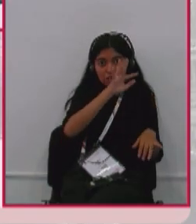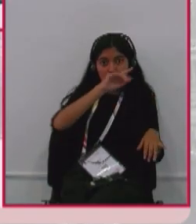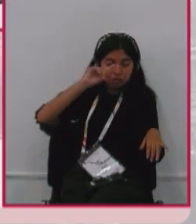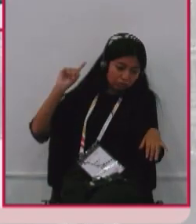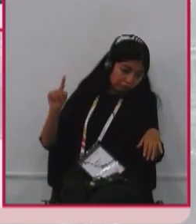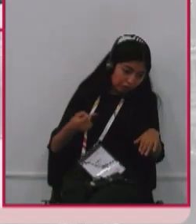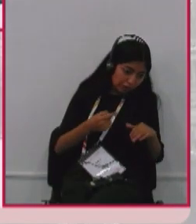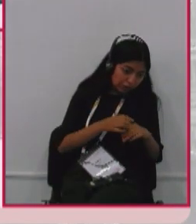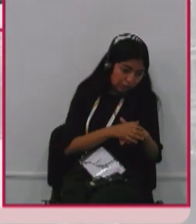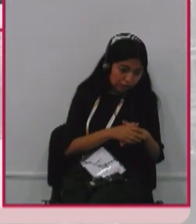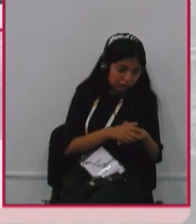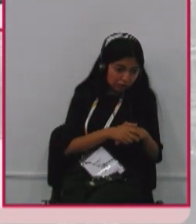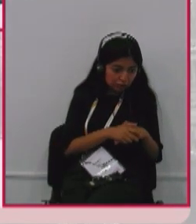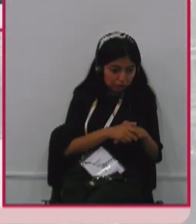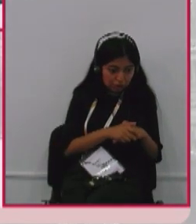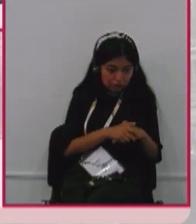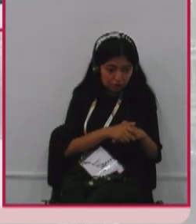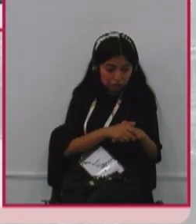día.